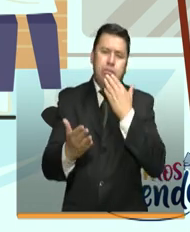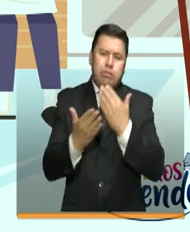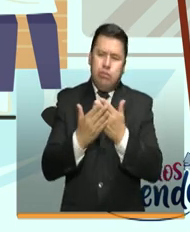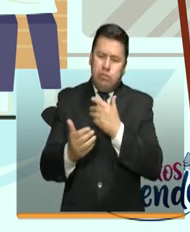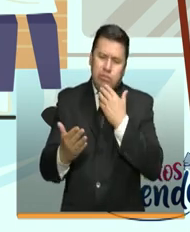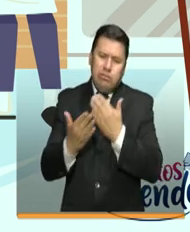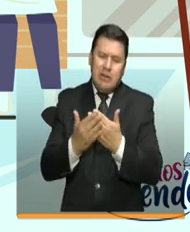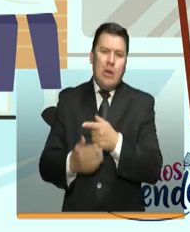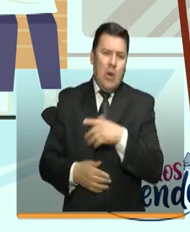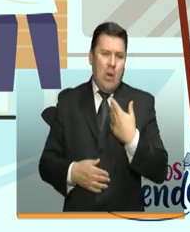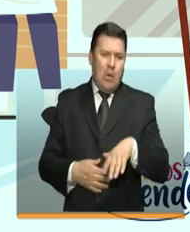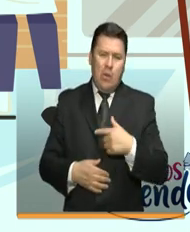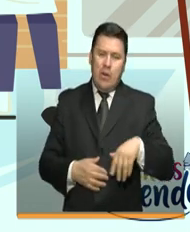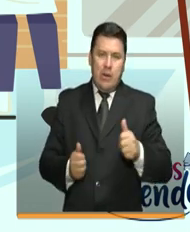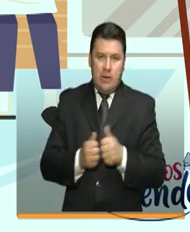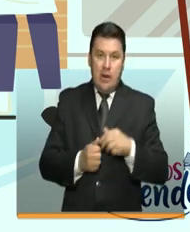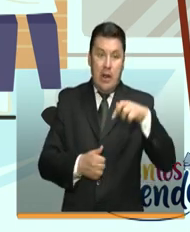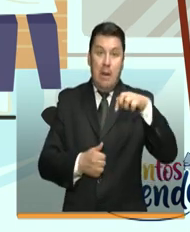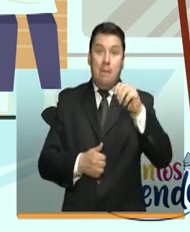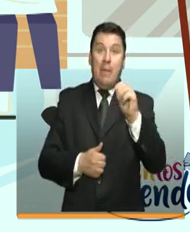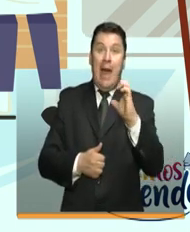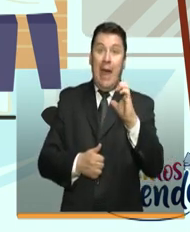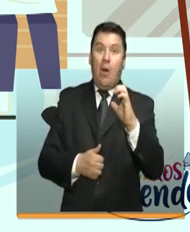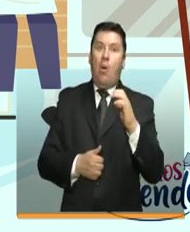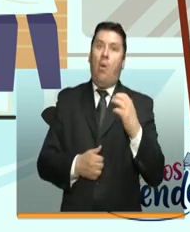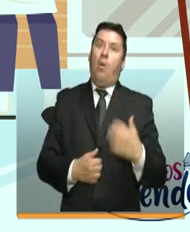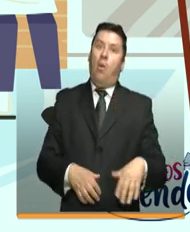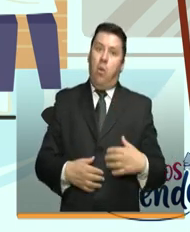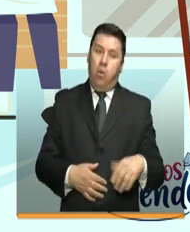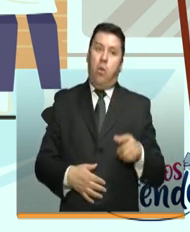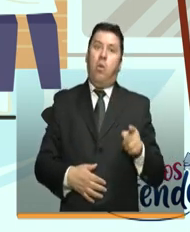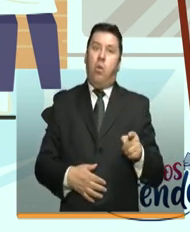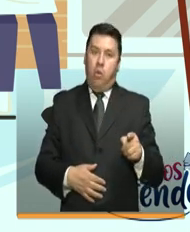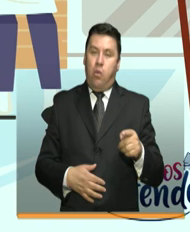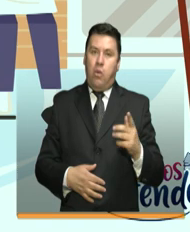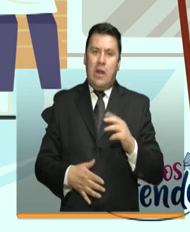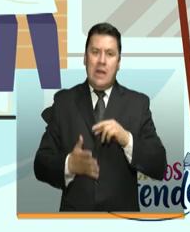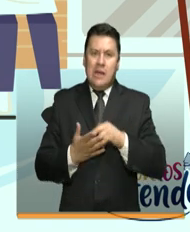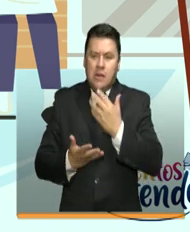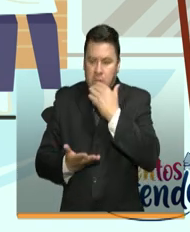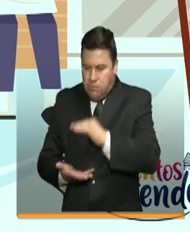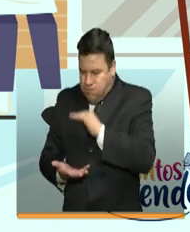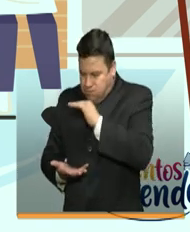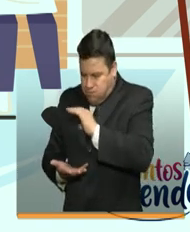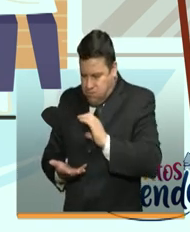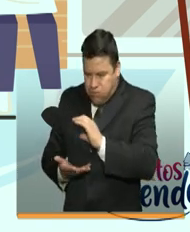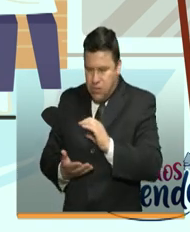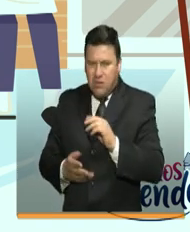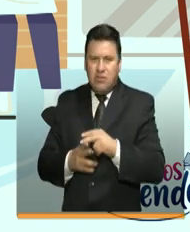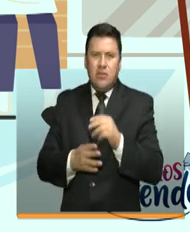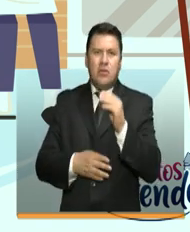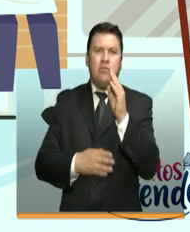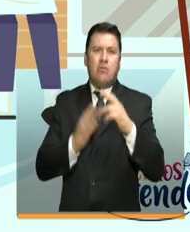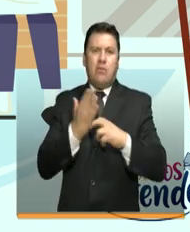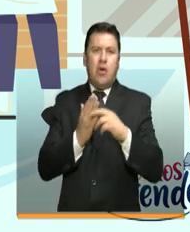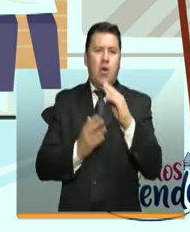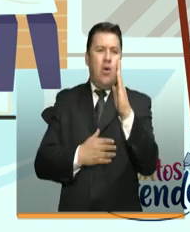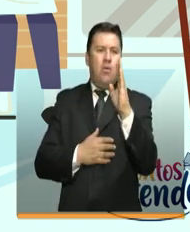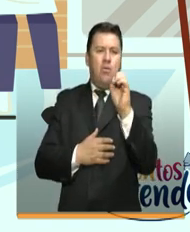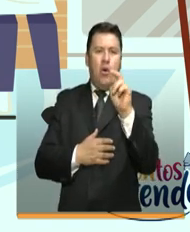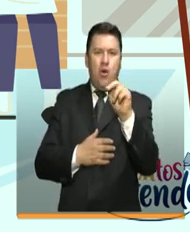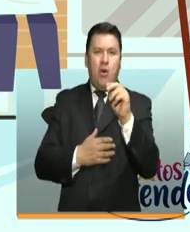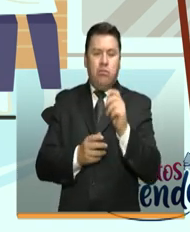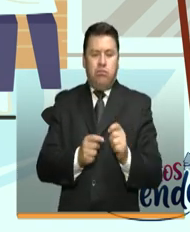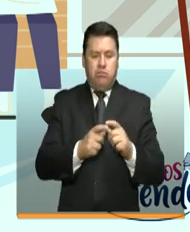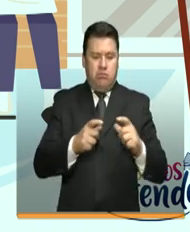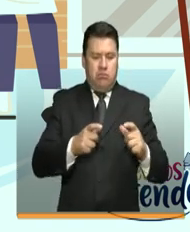agradecemos, que trascender a PAE en casa es hablar de una ración industrializada, de un bono que se pueda entregar para compra de